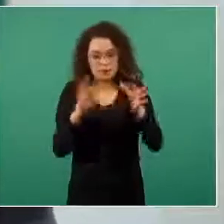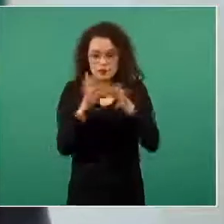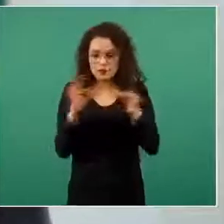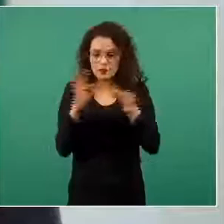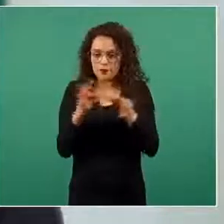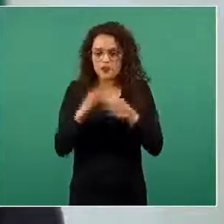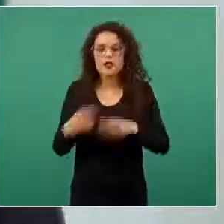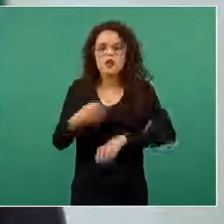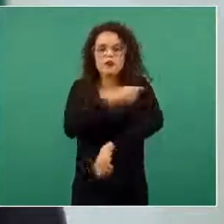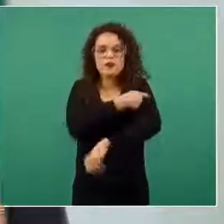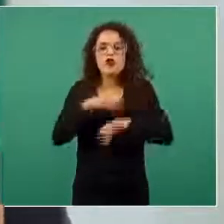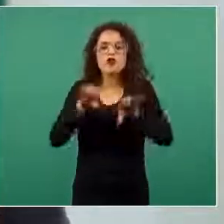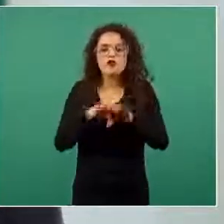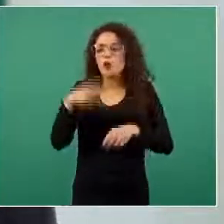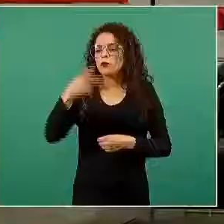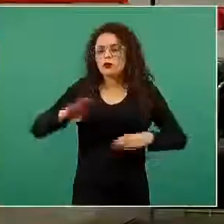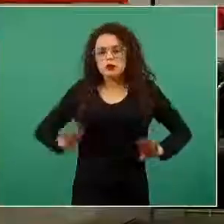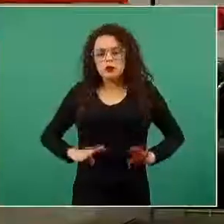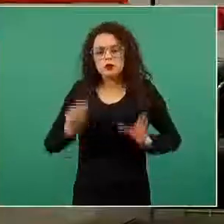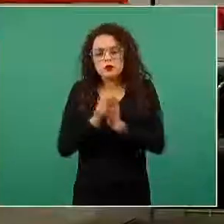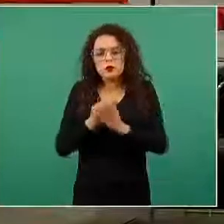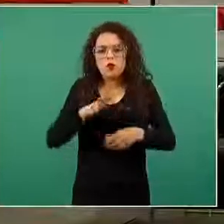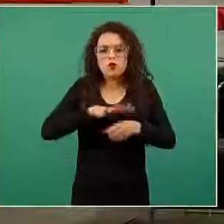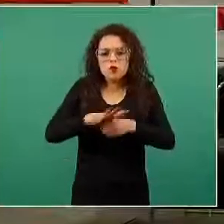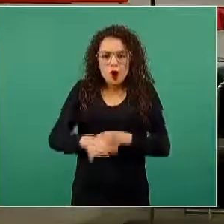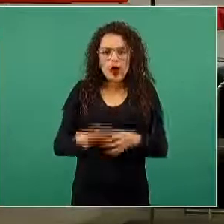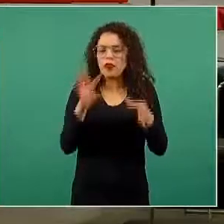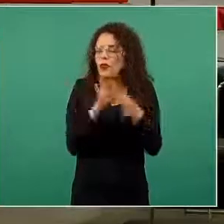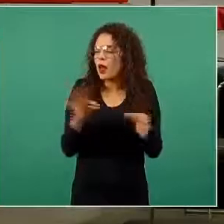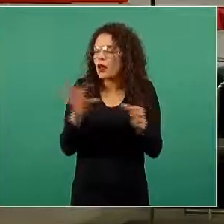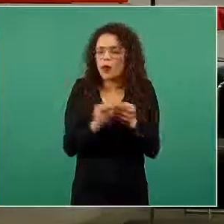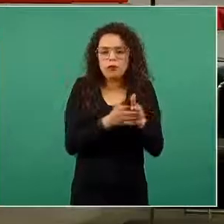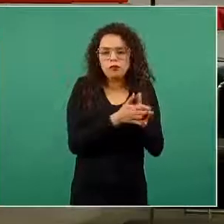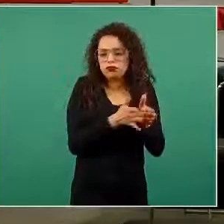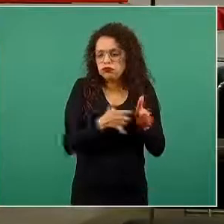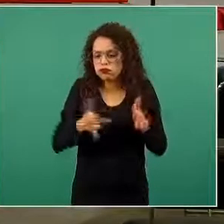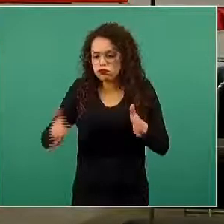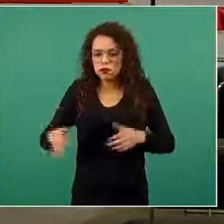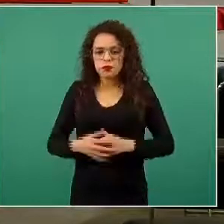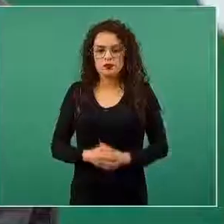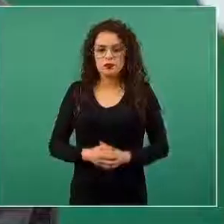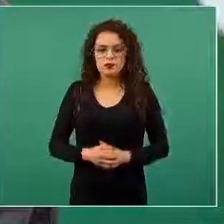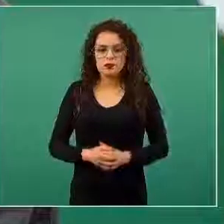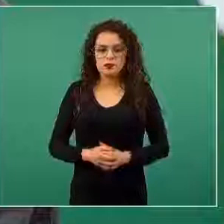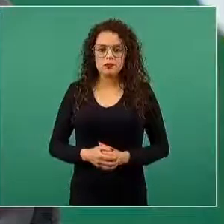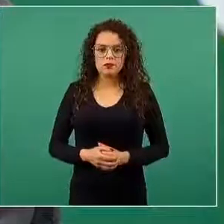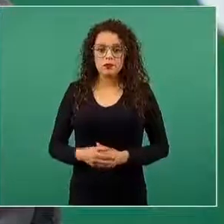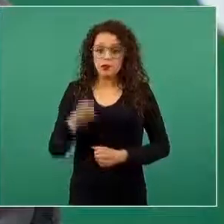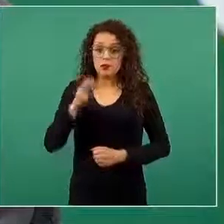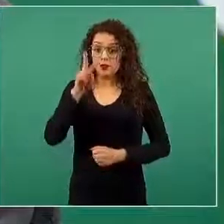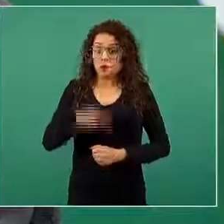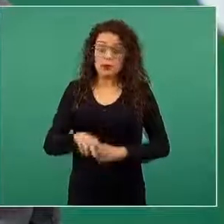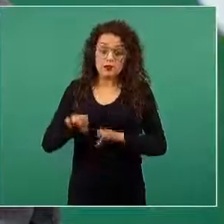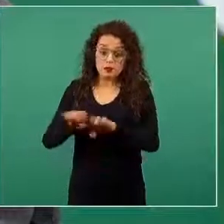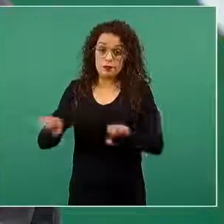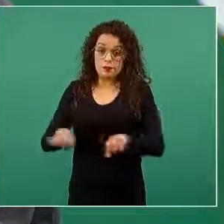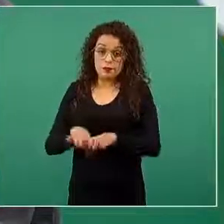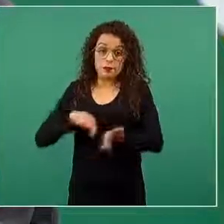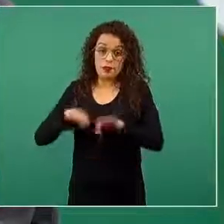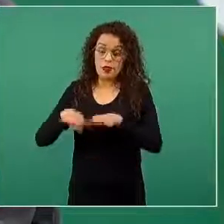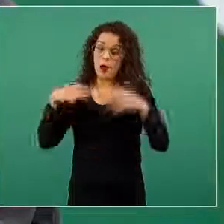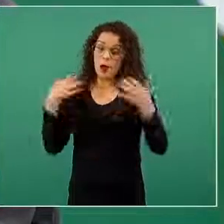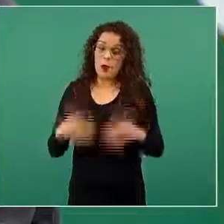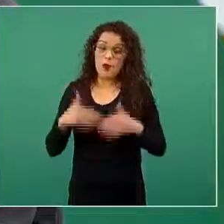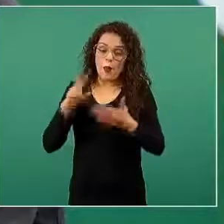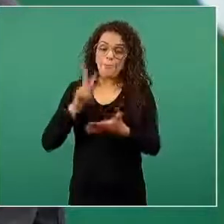biológico se aplica de estas características, este es el tiempo y cómo te vas a sentir. Entonces, insisto, ha sido un gran trabajo en equipo,